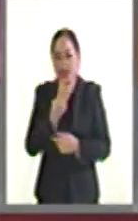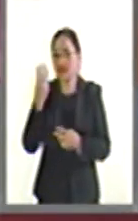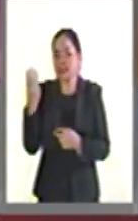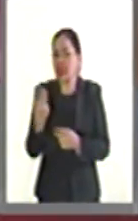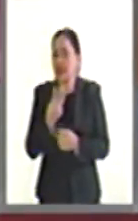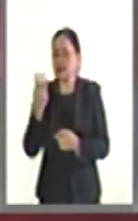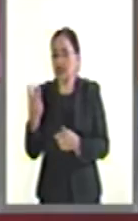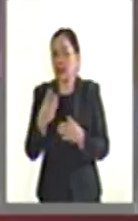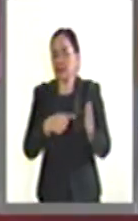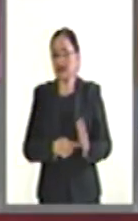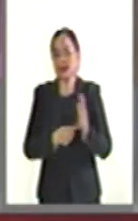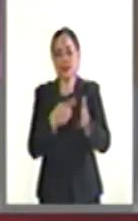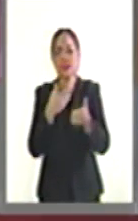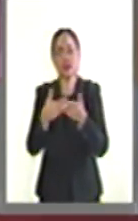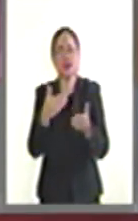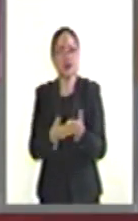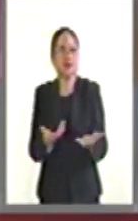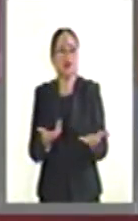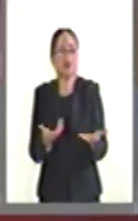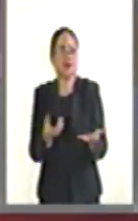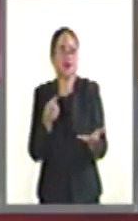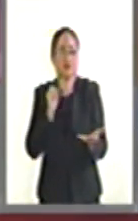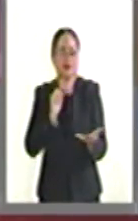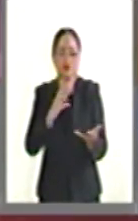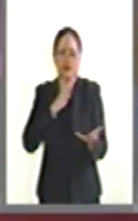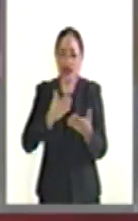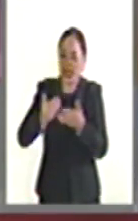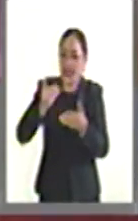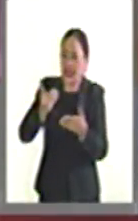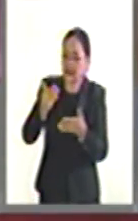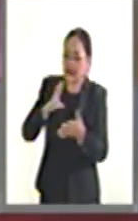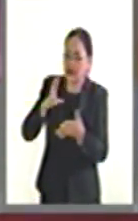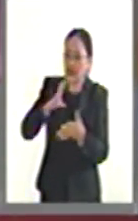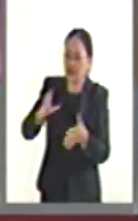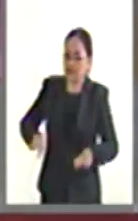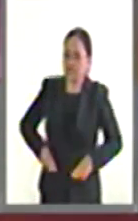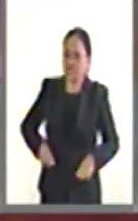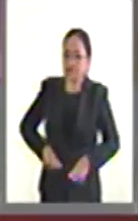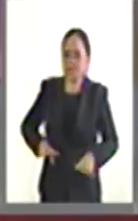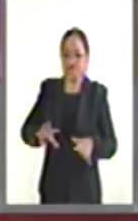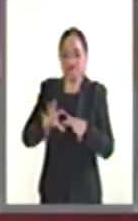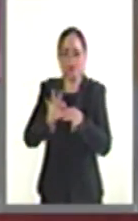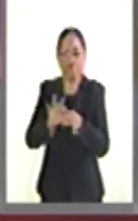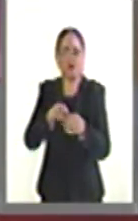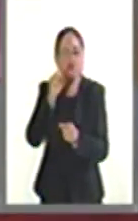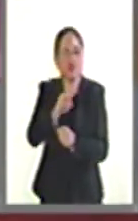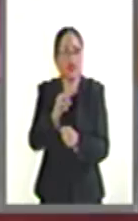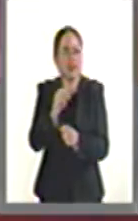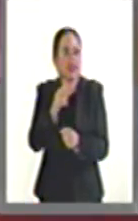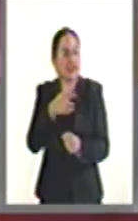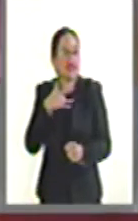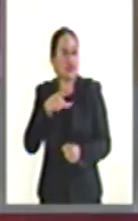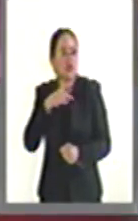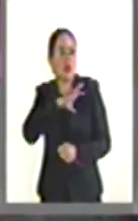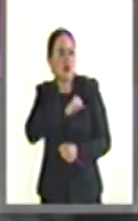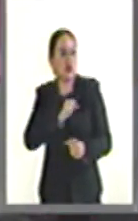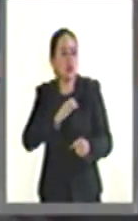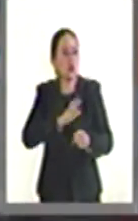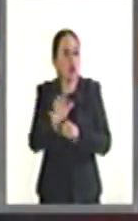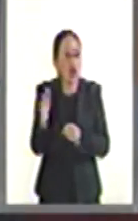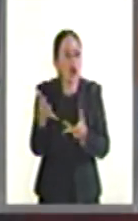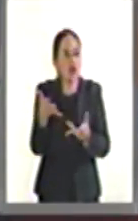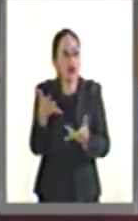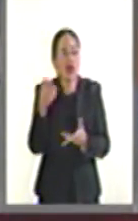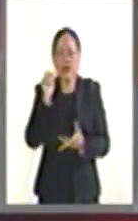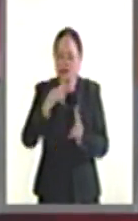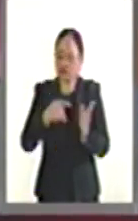legislativo, ya había cierta empatía e indicios de favoritismo. Así lo